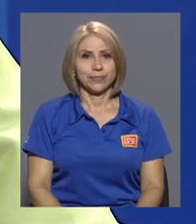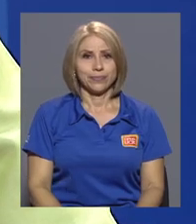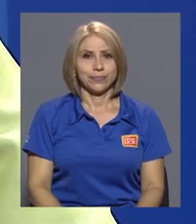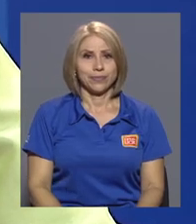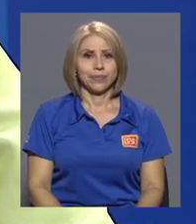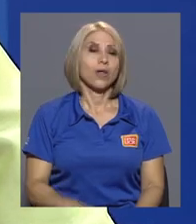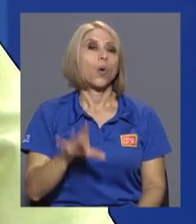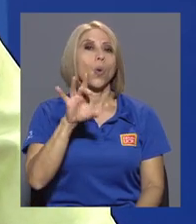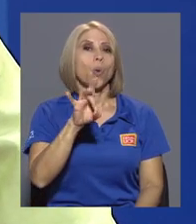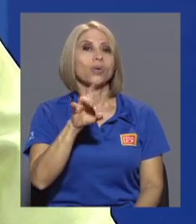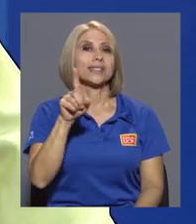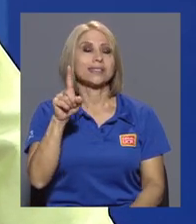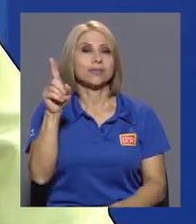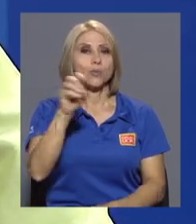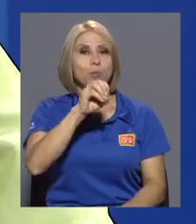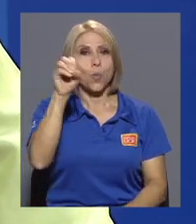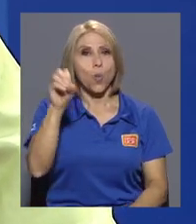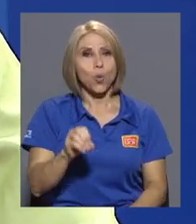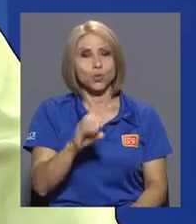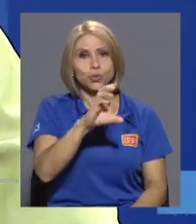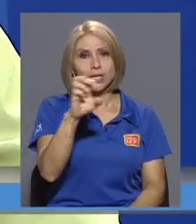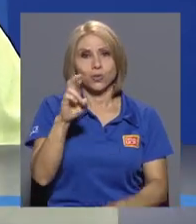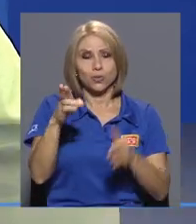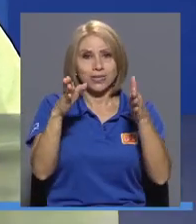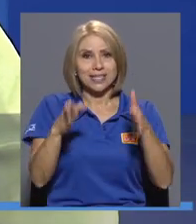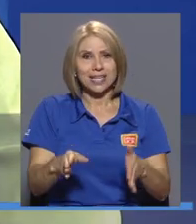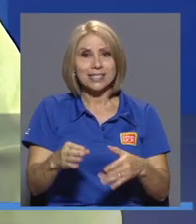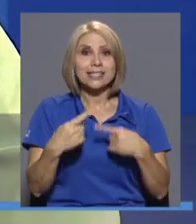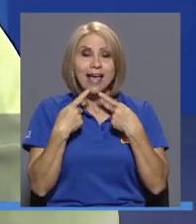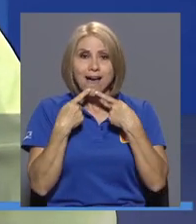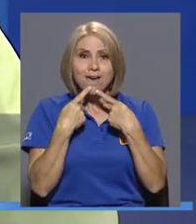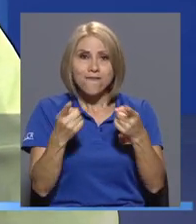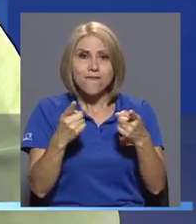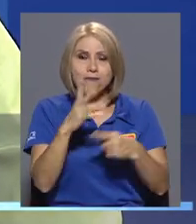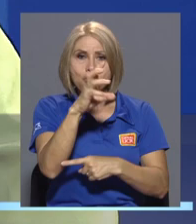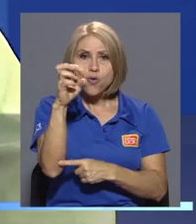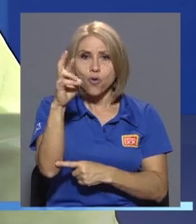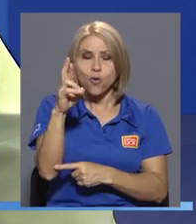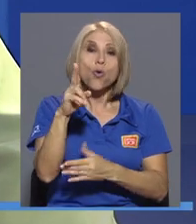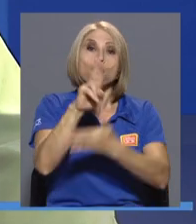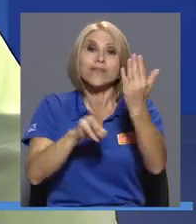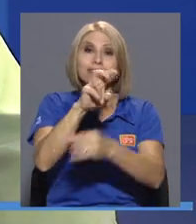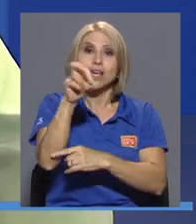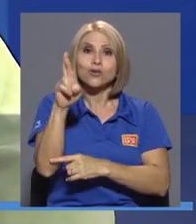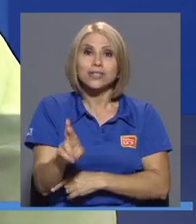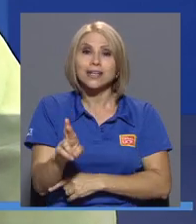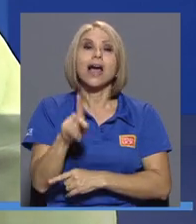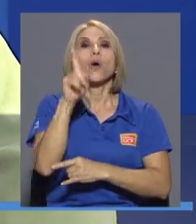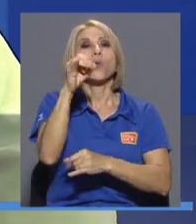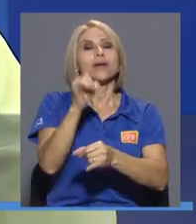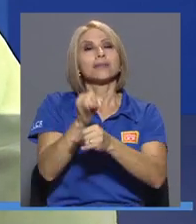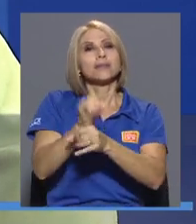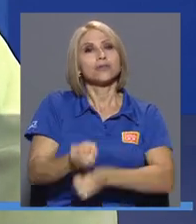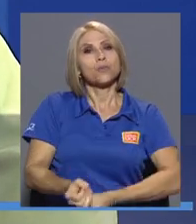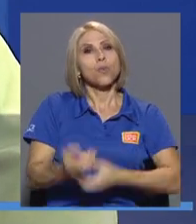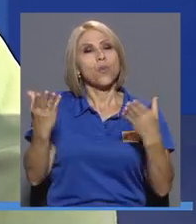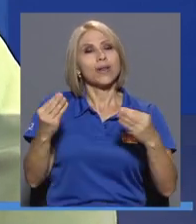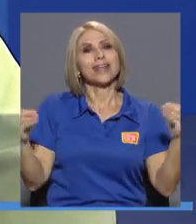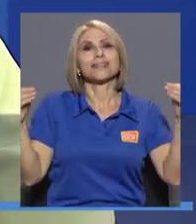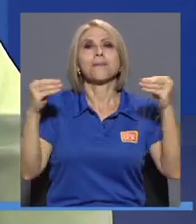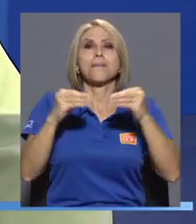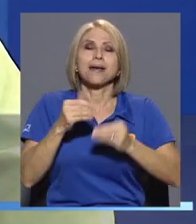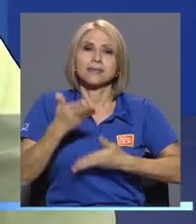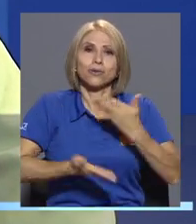el 81% de costarricenses afirmó que la universidad de costa rica es una de las instituciones públicas que más